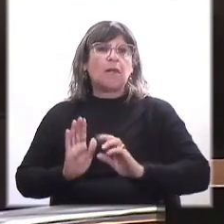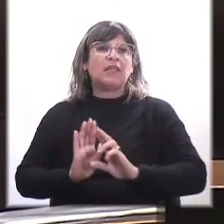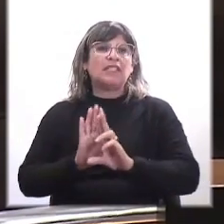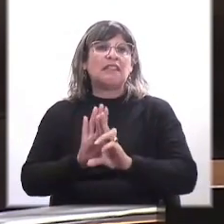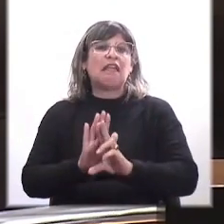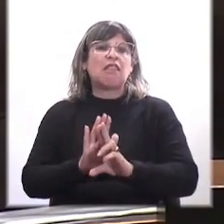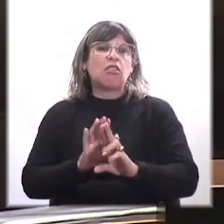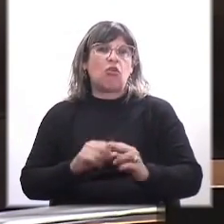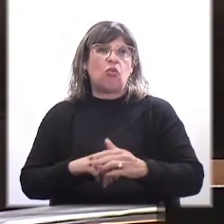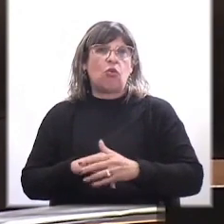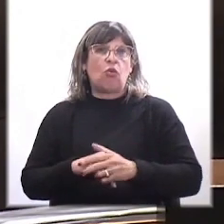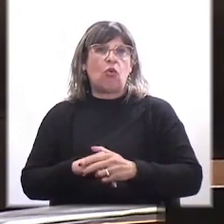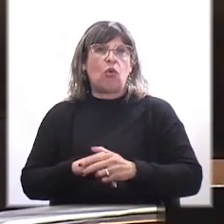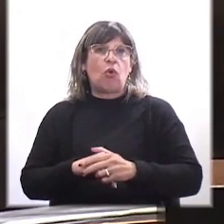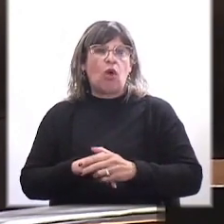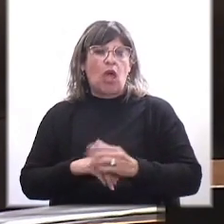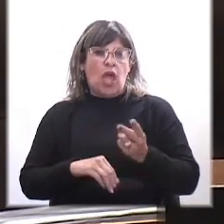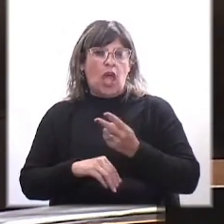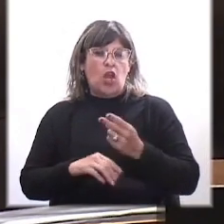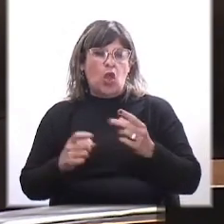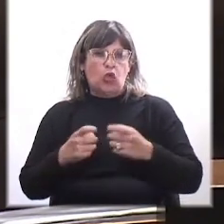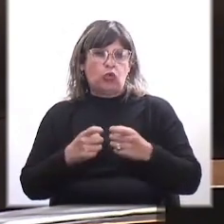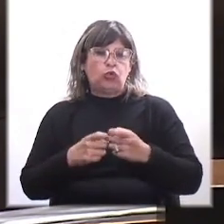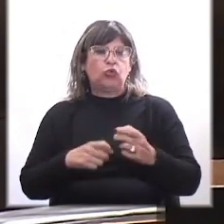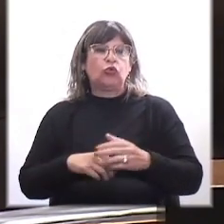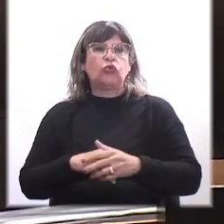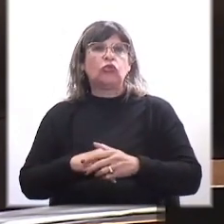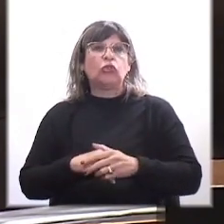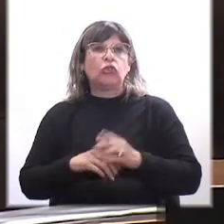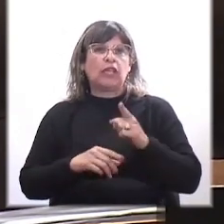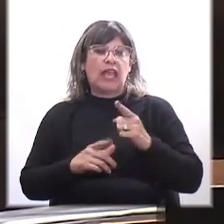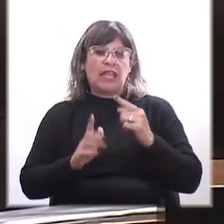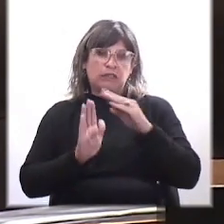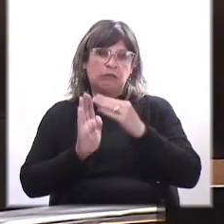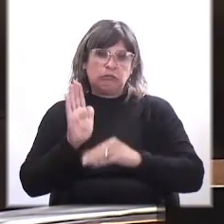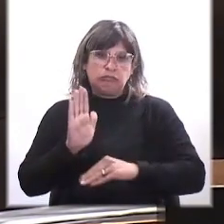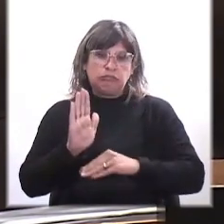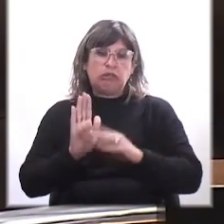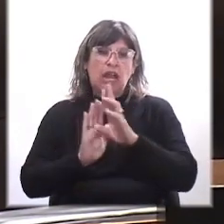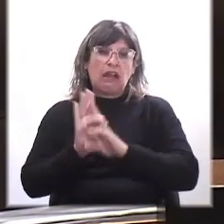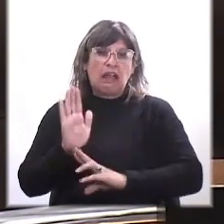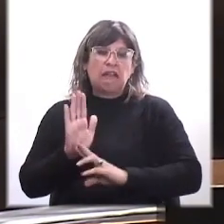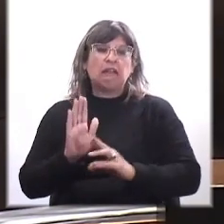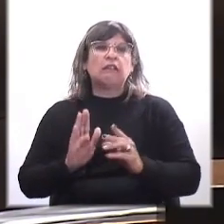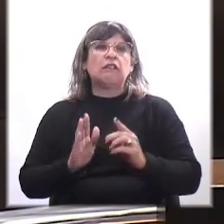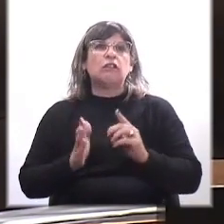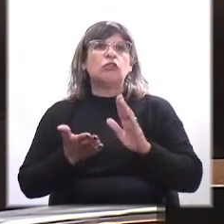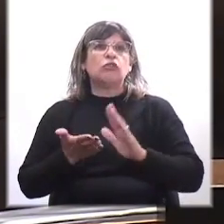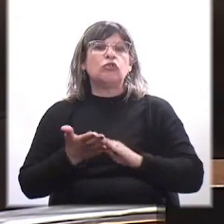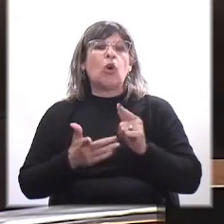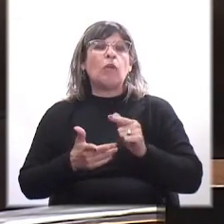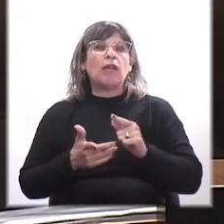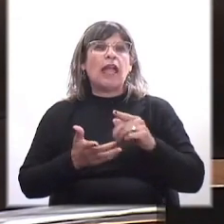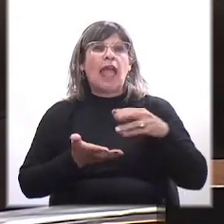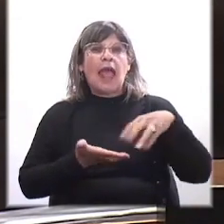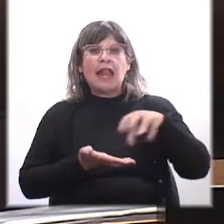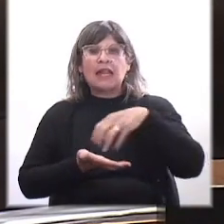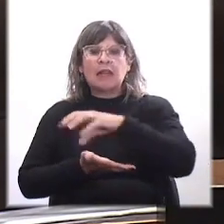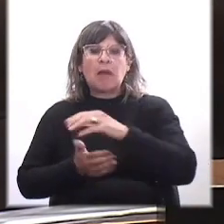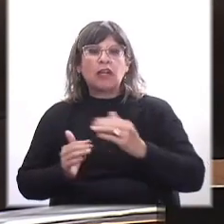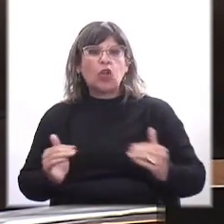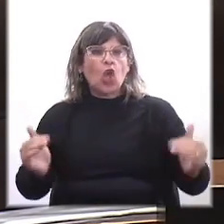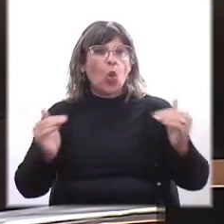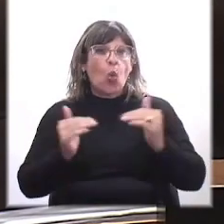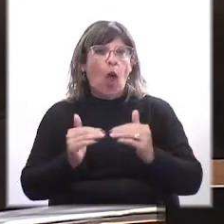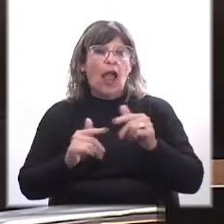representando a nuestro socio, donde se establecieron pautas en cuanto al reparto en partes